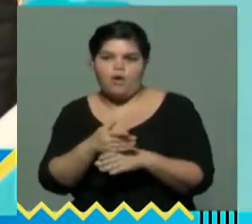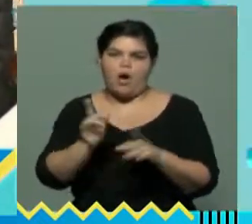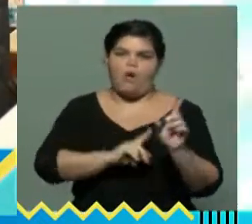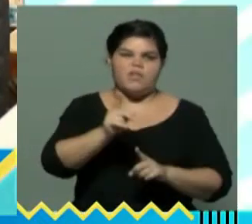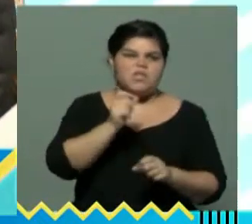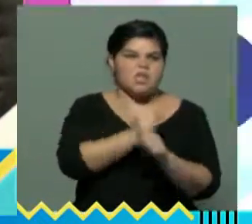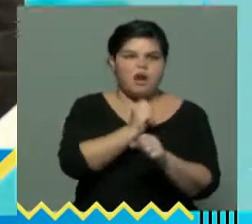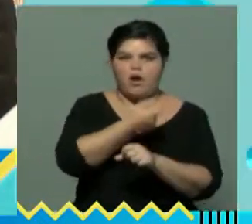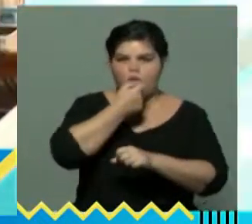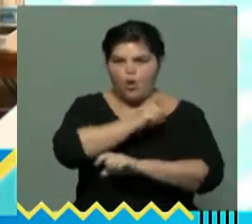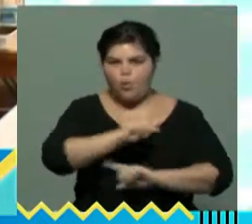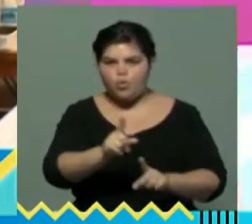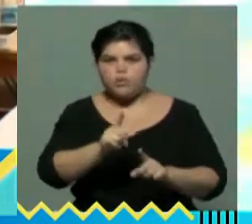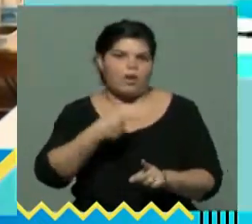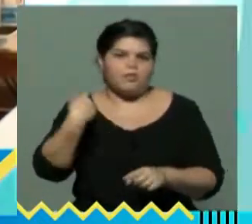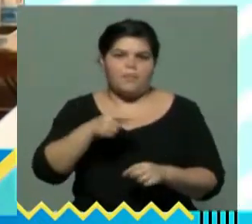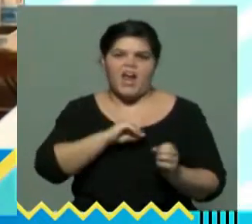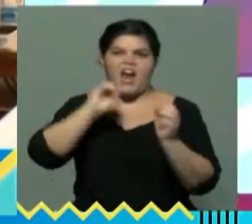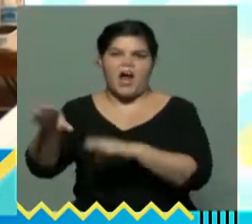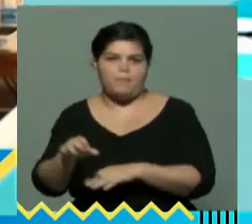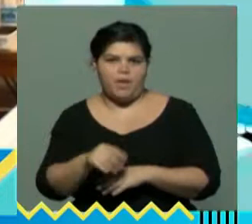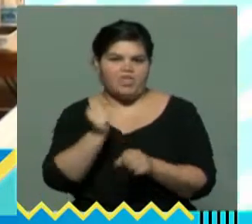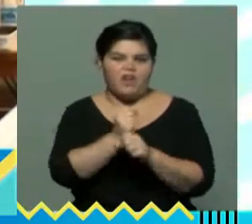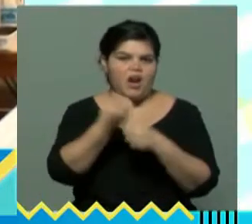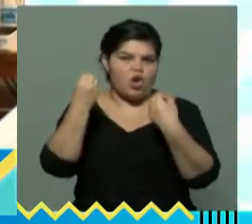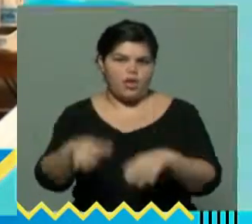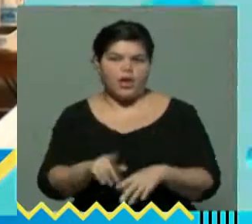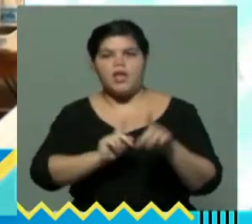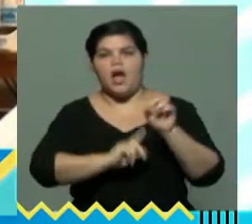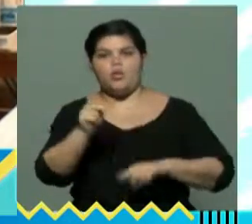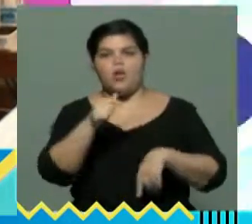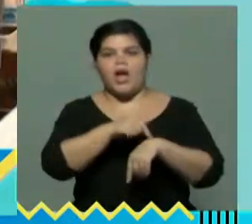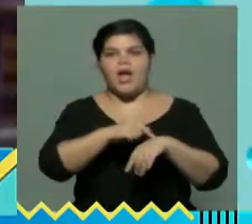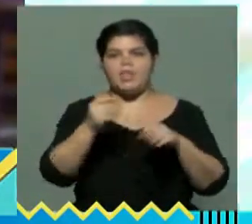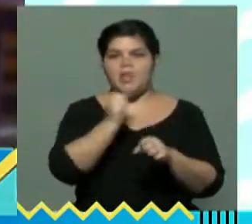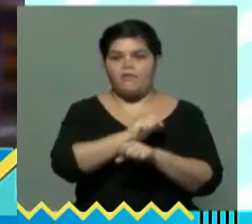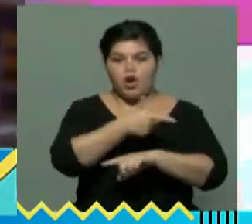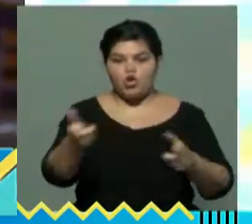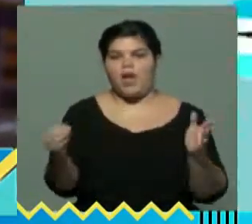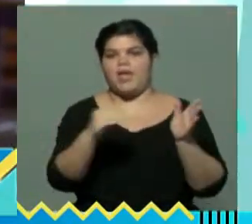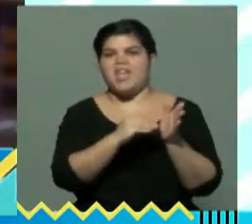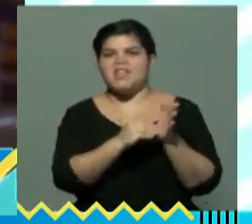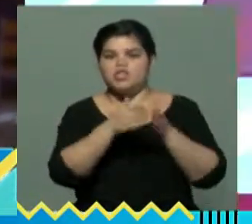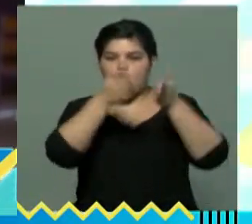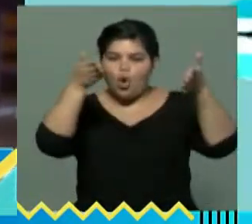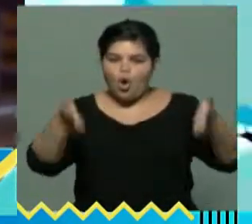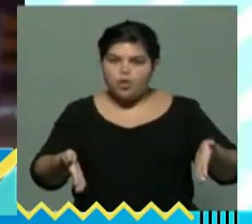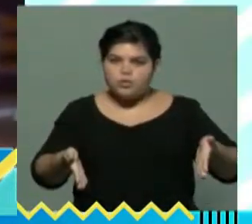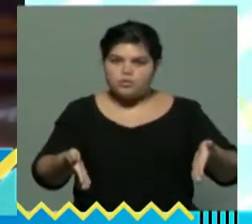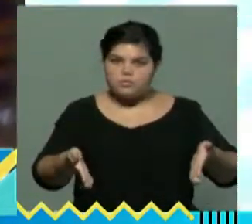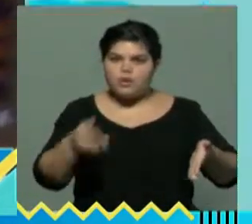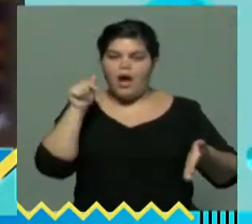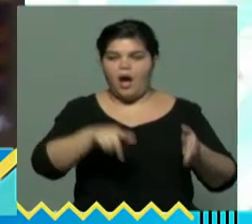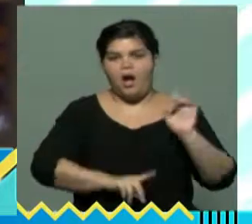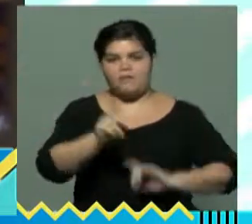porque se peleó con el jefe, bueno, por lo que sea. Claro. Hay alguno estacional, ¿no es cierto?, que en algunas estaciones, como en una provincia como en Argentina,